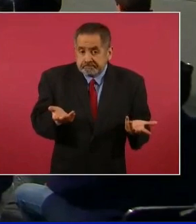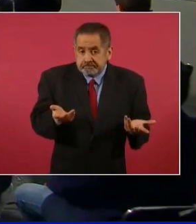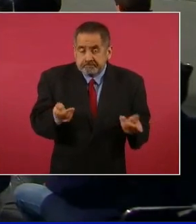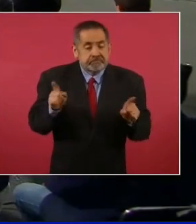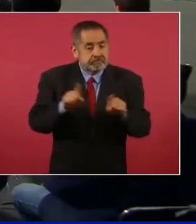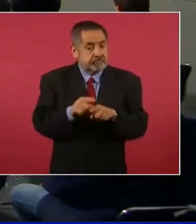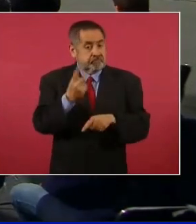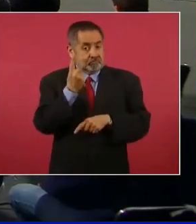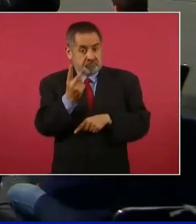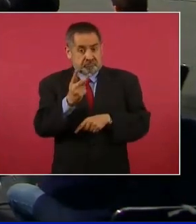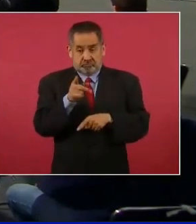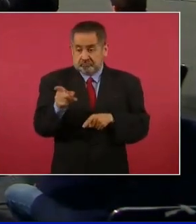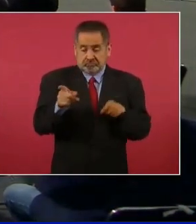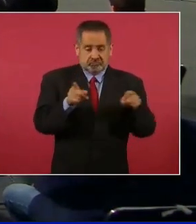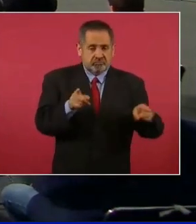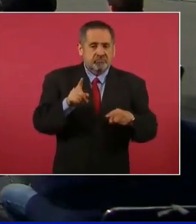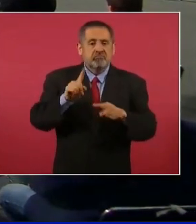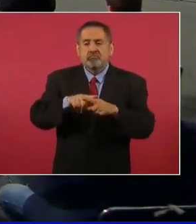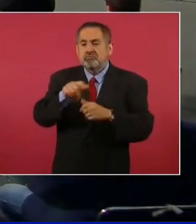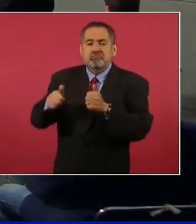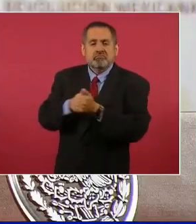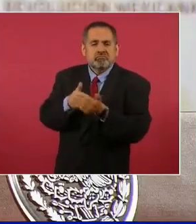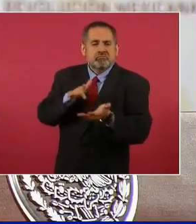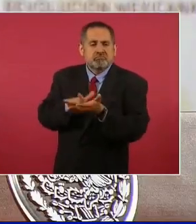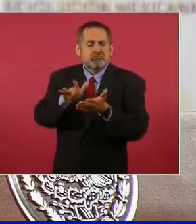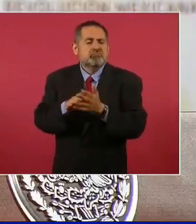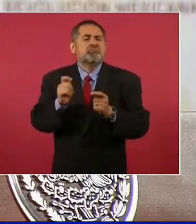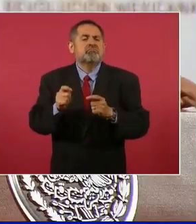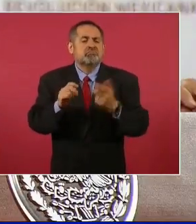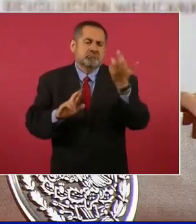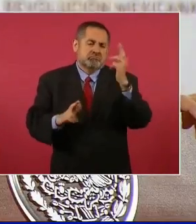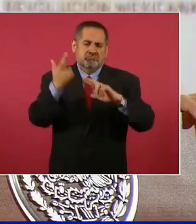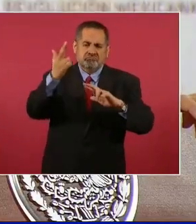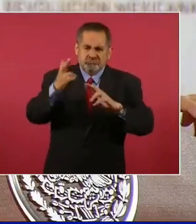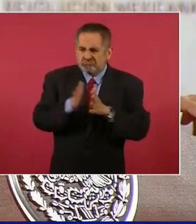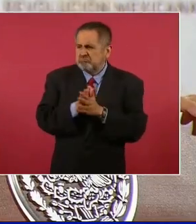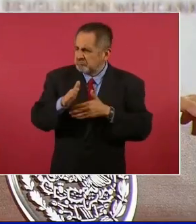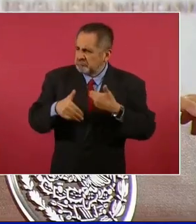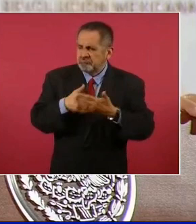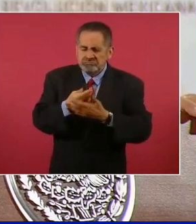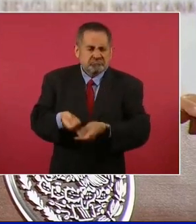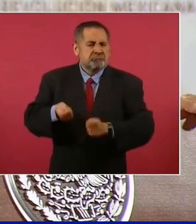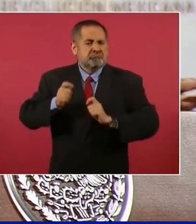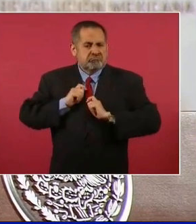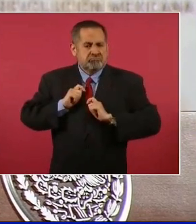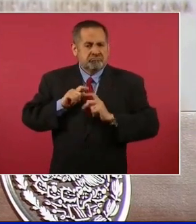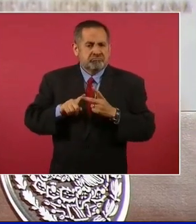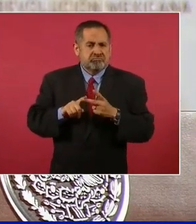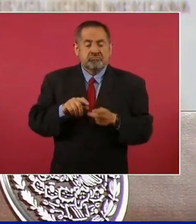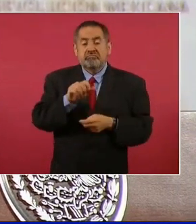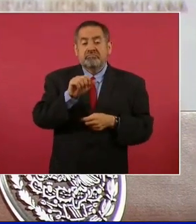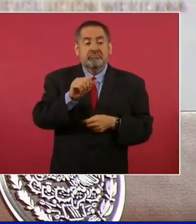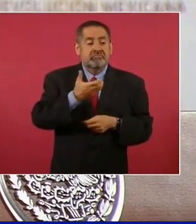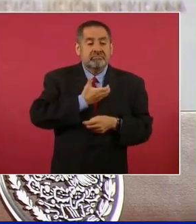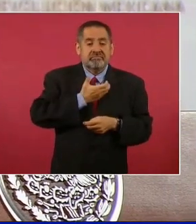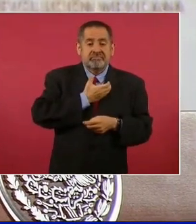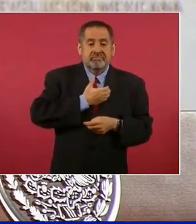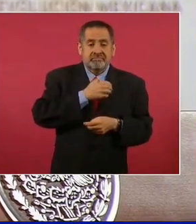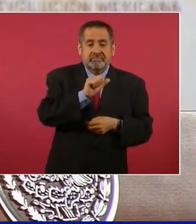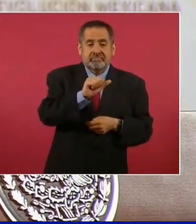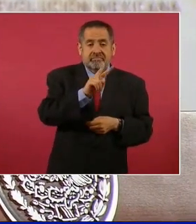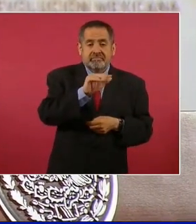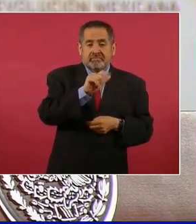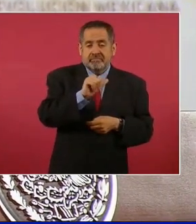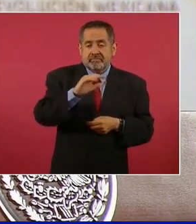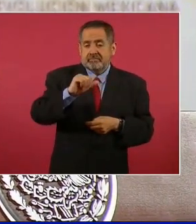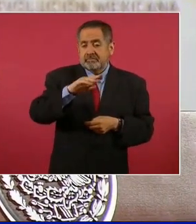pero los dos impulsados por el movimiento revolucionario era Ávila Camacho y Francisco